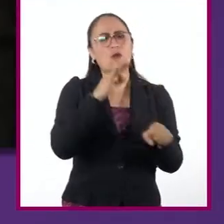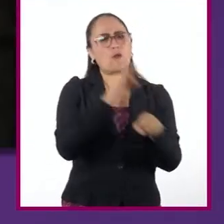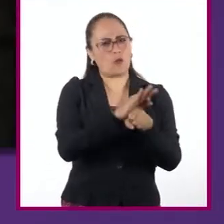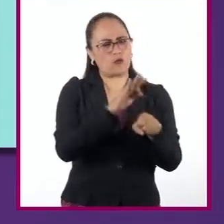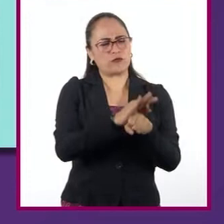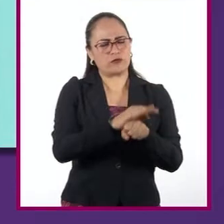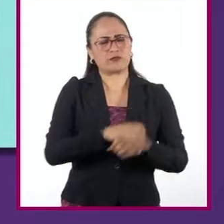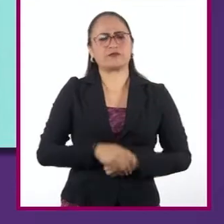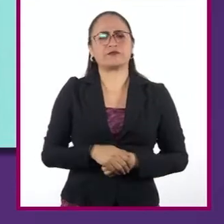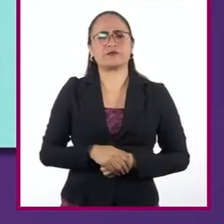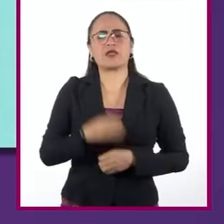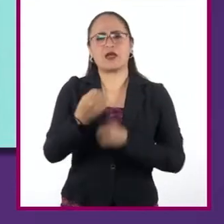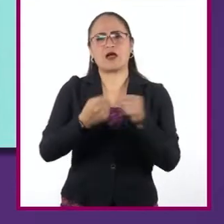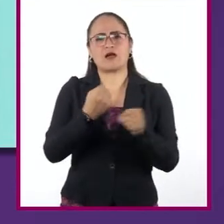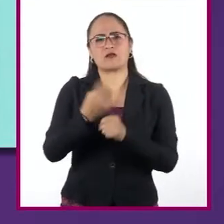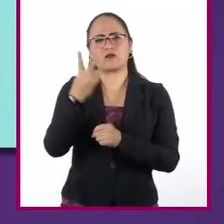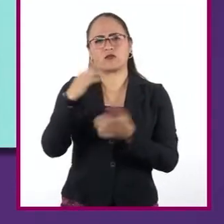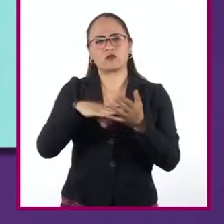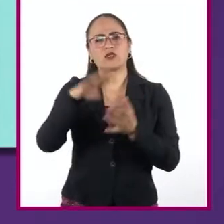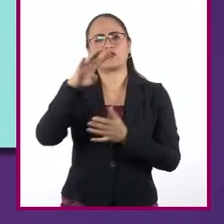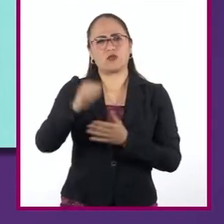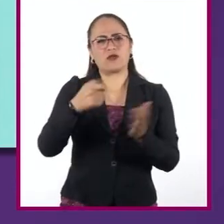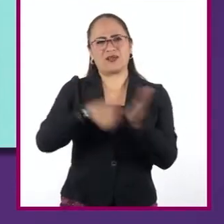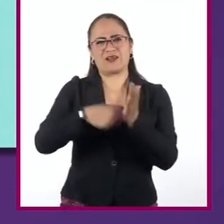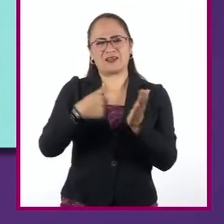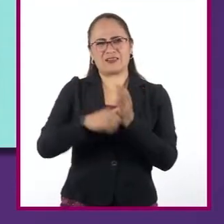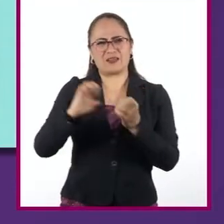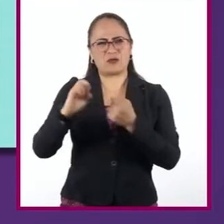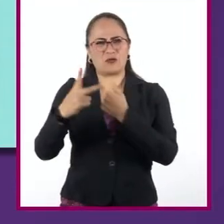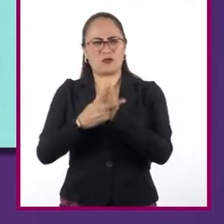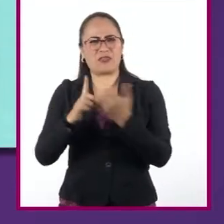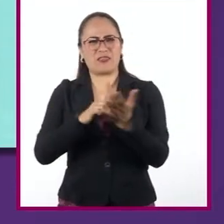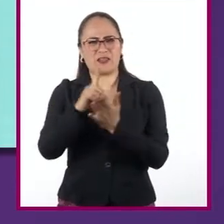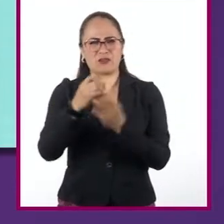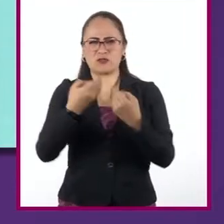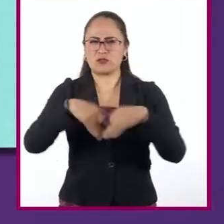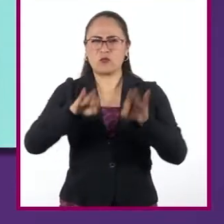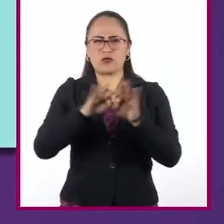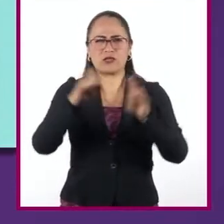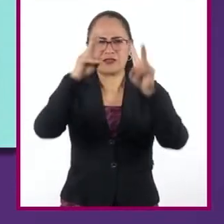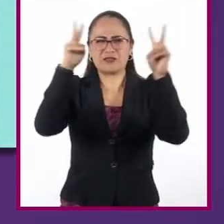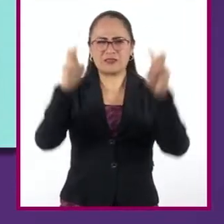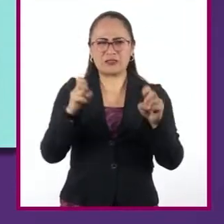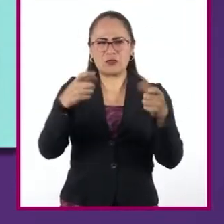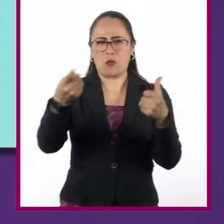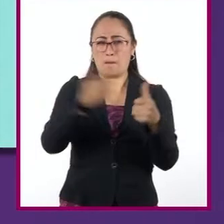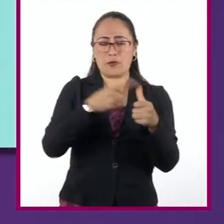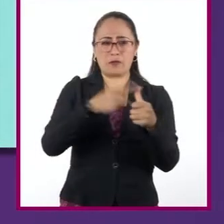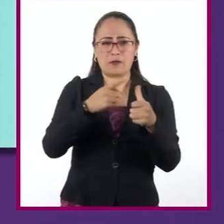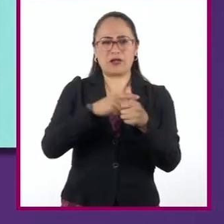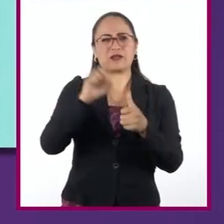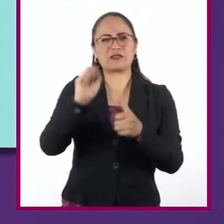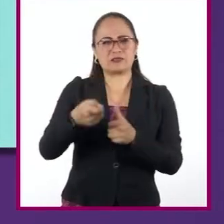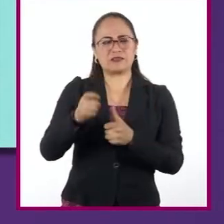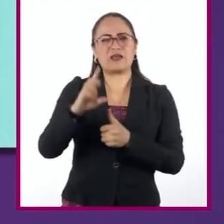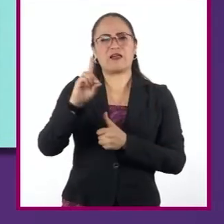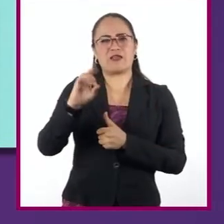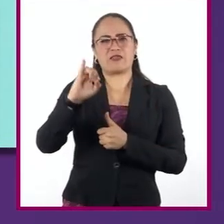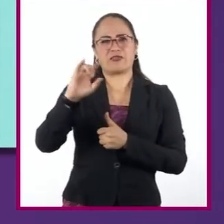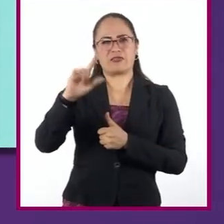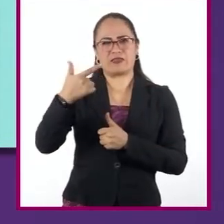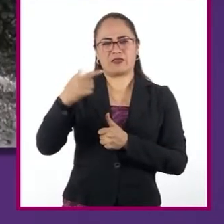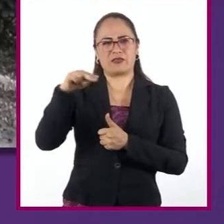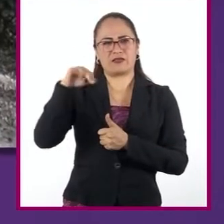personal. En 2009, la Carta Europea de Derechos Fundamentales dedicó su título primero a la dignidad, y a la cual